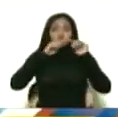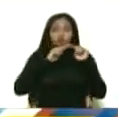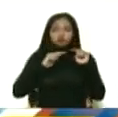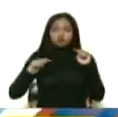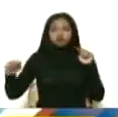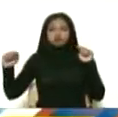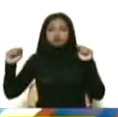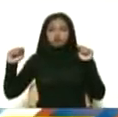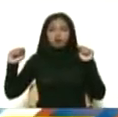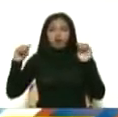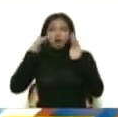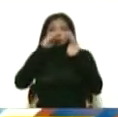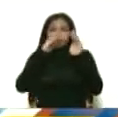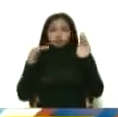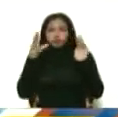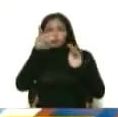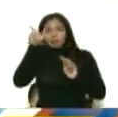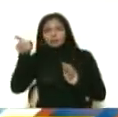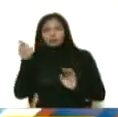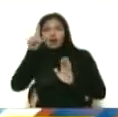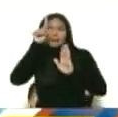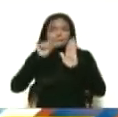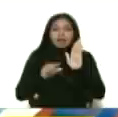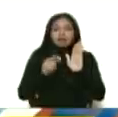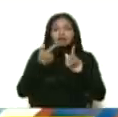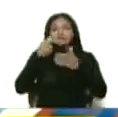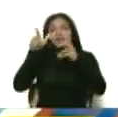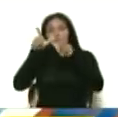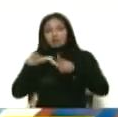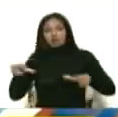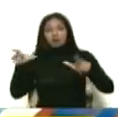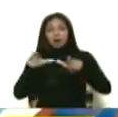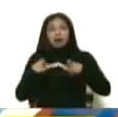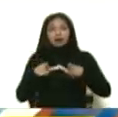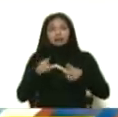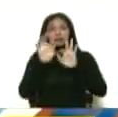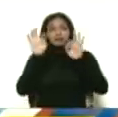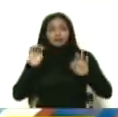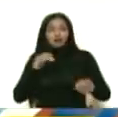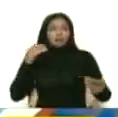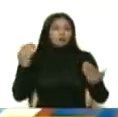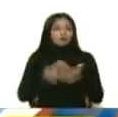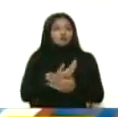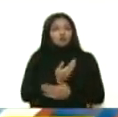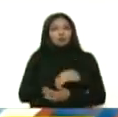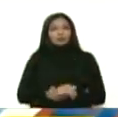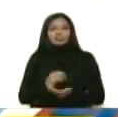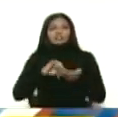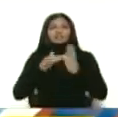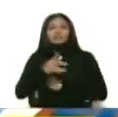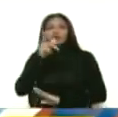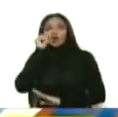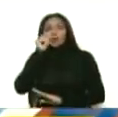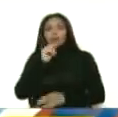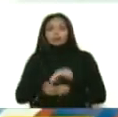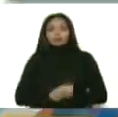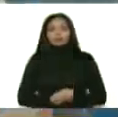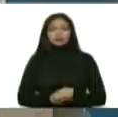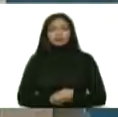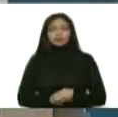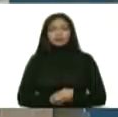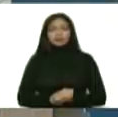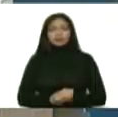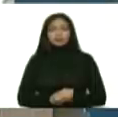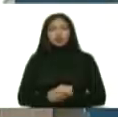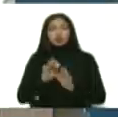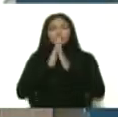la curva con menos casos y de manera más radical. ¿Qué está queriendo decir este señor? Si quieres, pásame